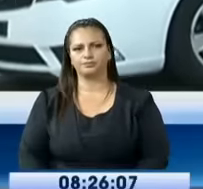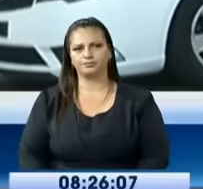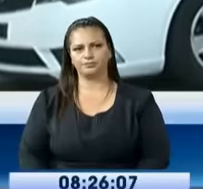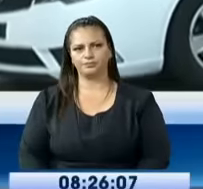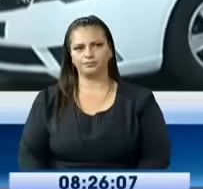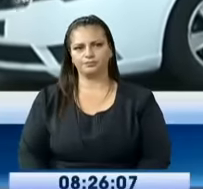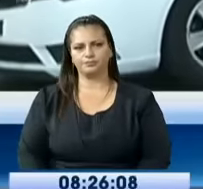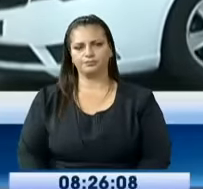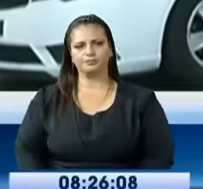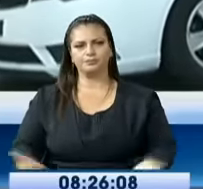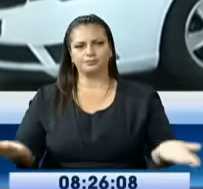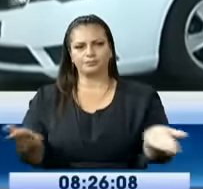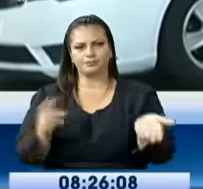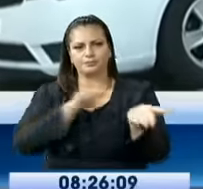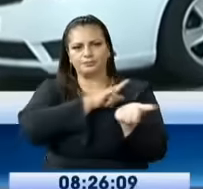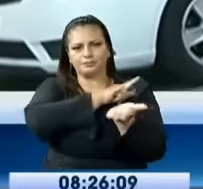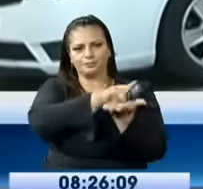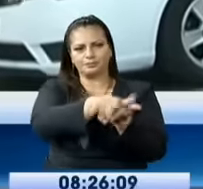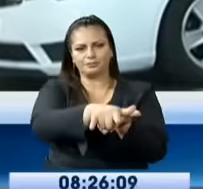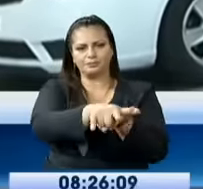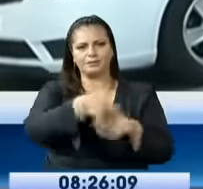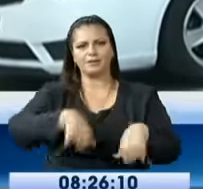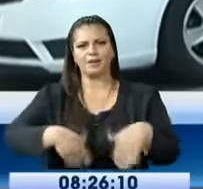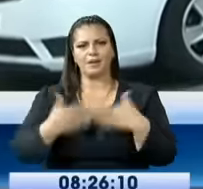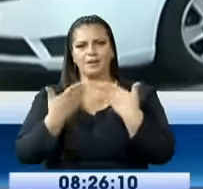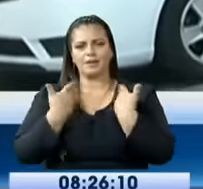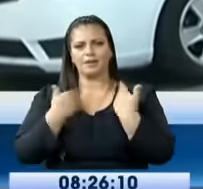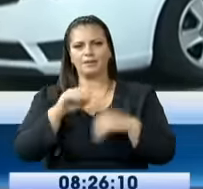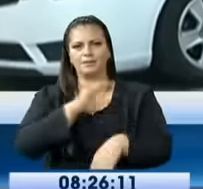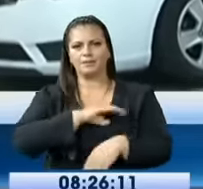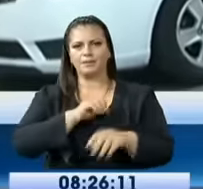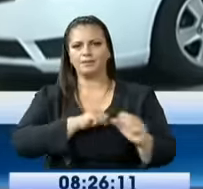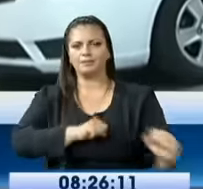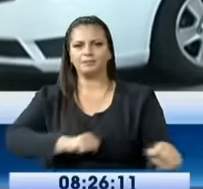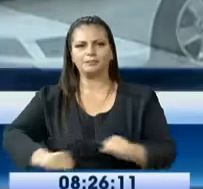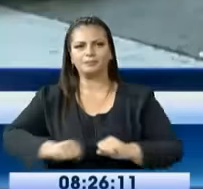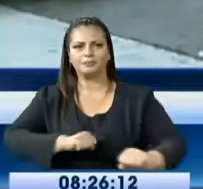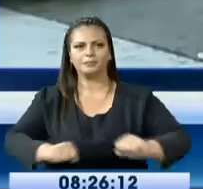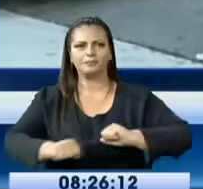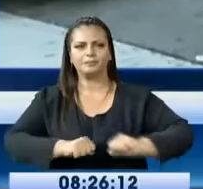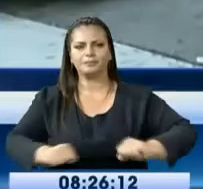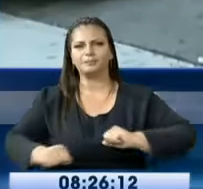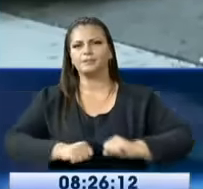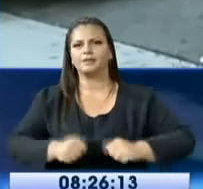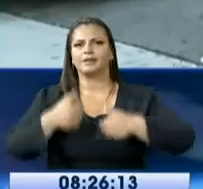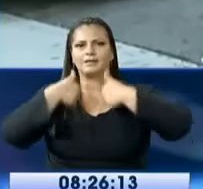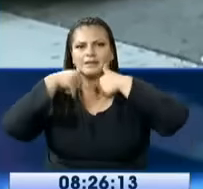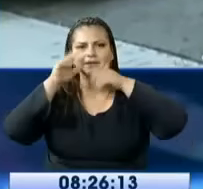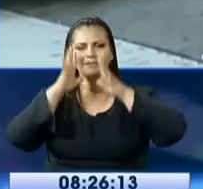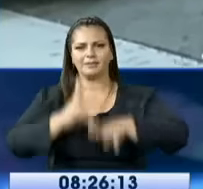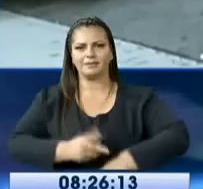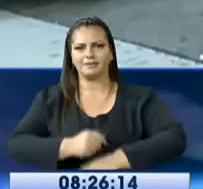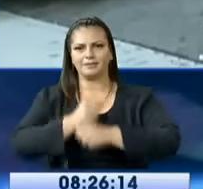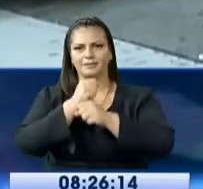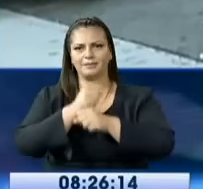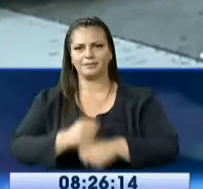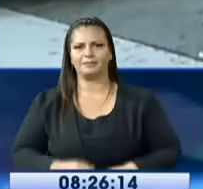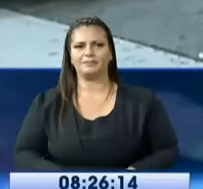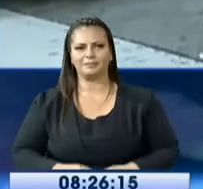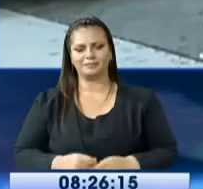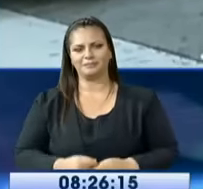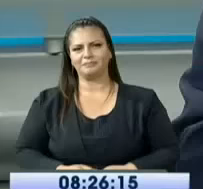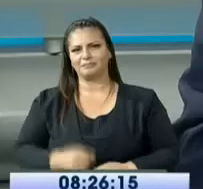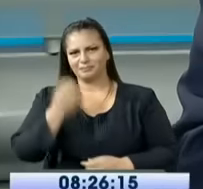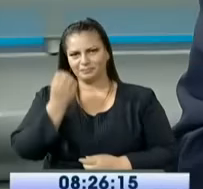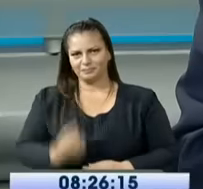el aeropuerto José Joaquín de Olmedo, plan denominado Diciembre Seguro. Buenos días. Buenos días, Jorge. Gracias por la información